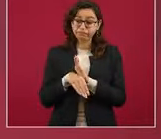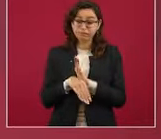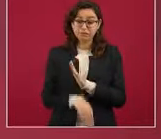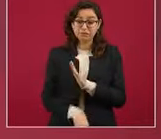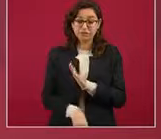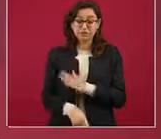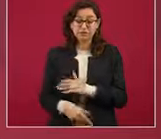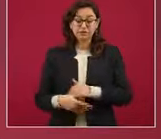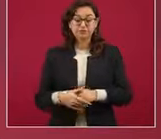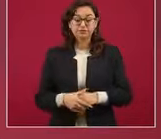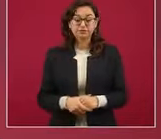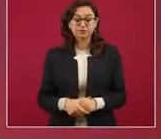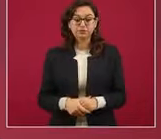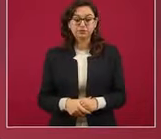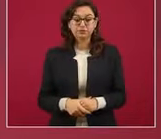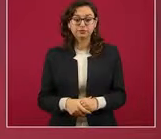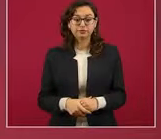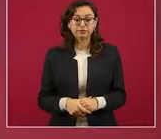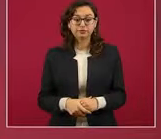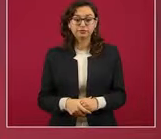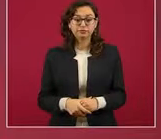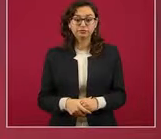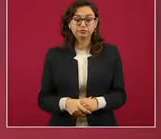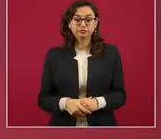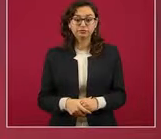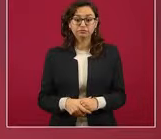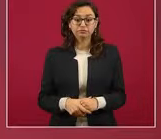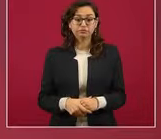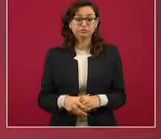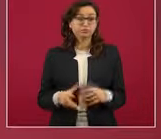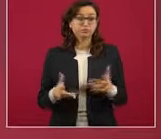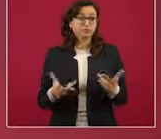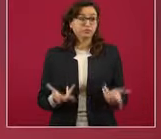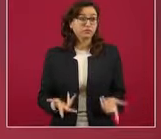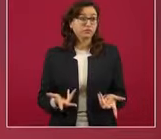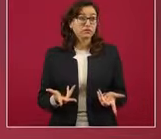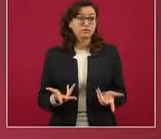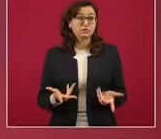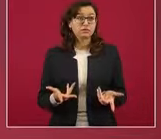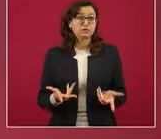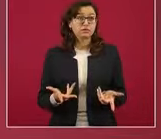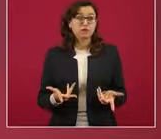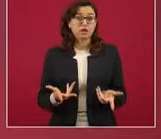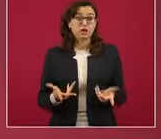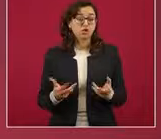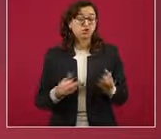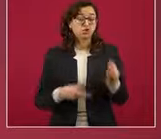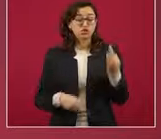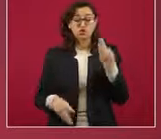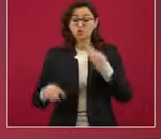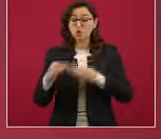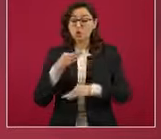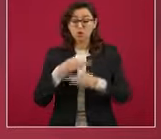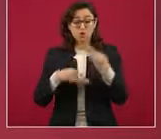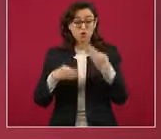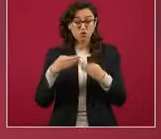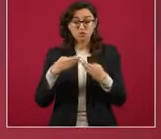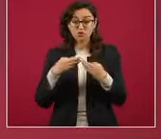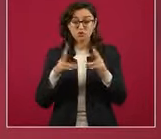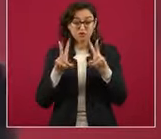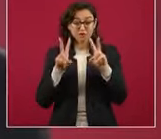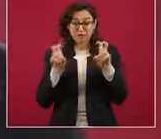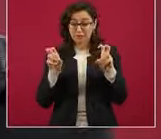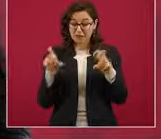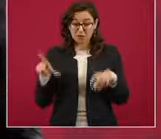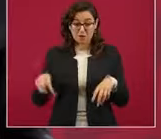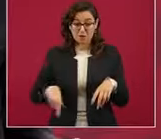tiene que ver con todos los campos de la vida